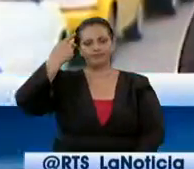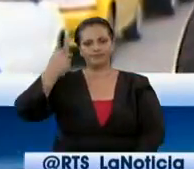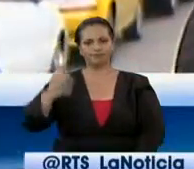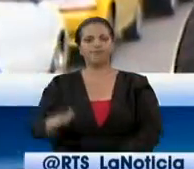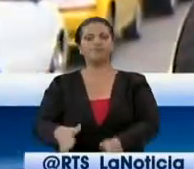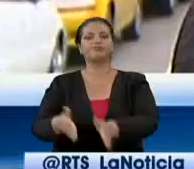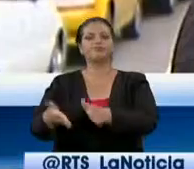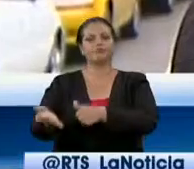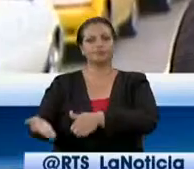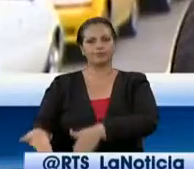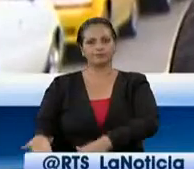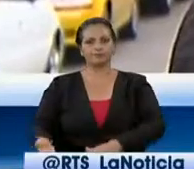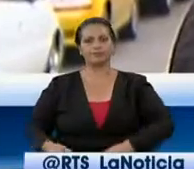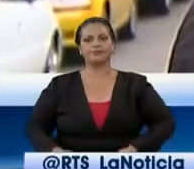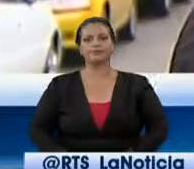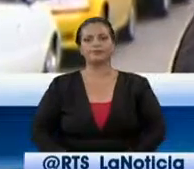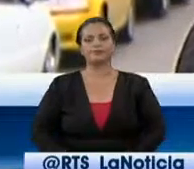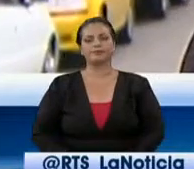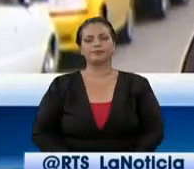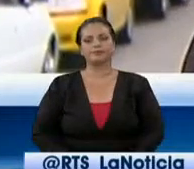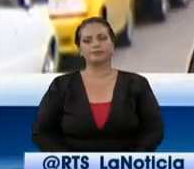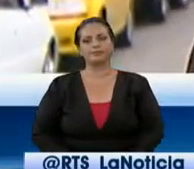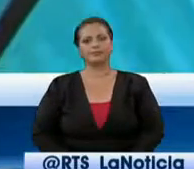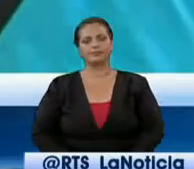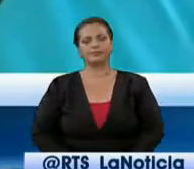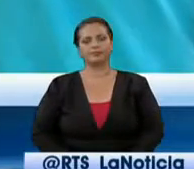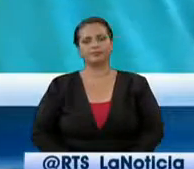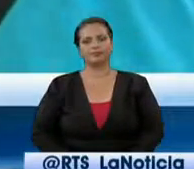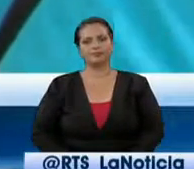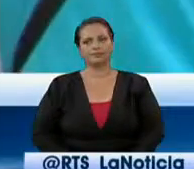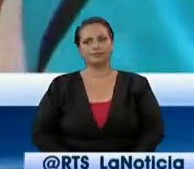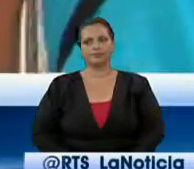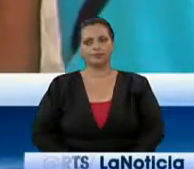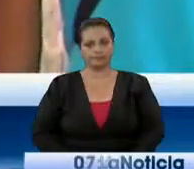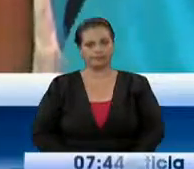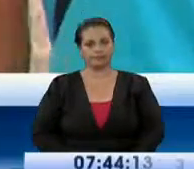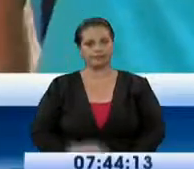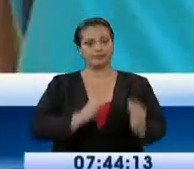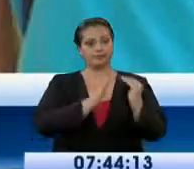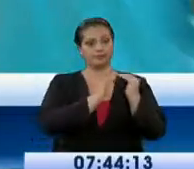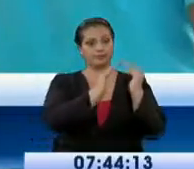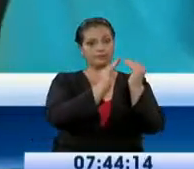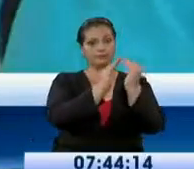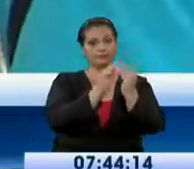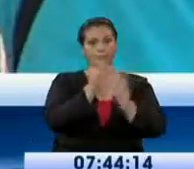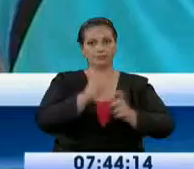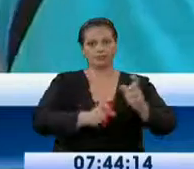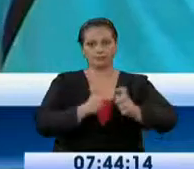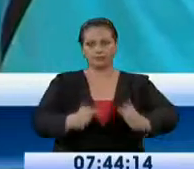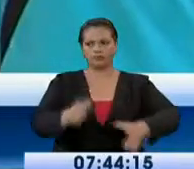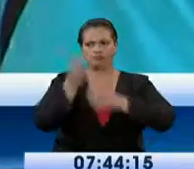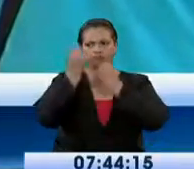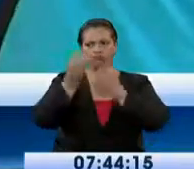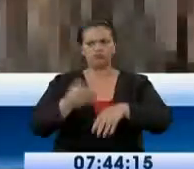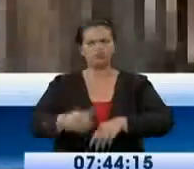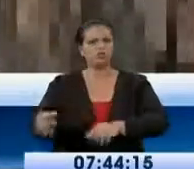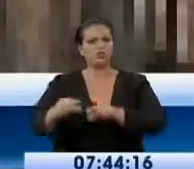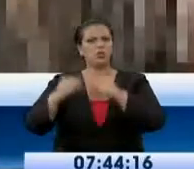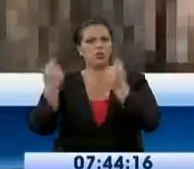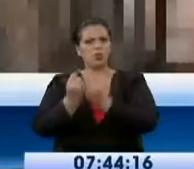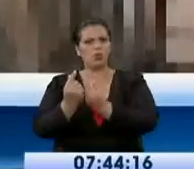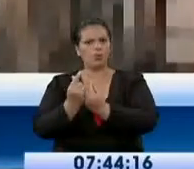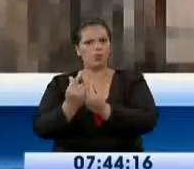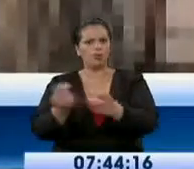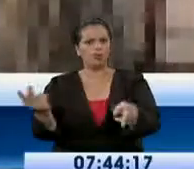lamentablemente impacta en la cabeza al presunto delincuente. En el sitio, moradores señalaron que integrantes de la banda del Ruso hacen de las